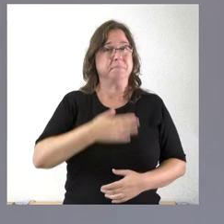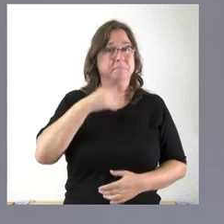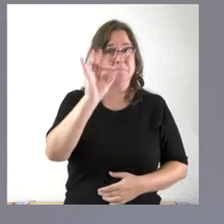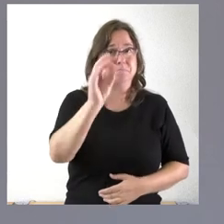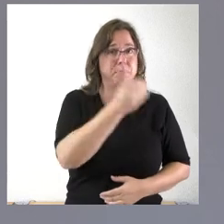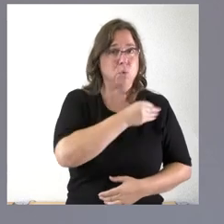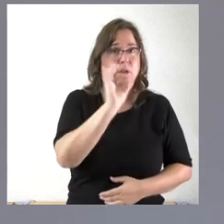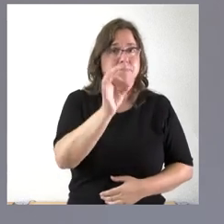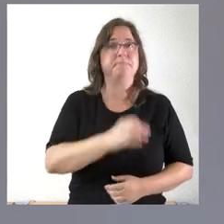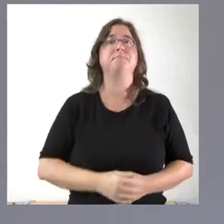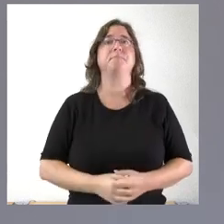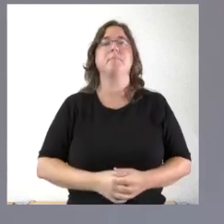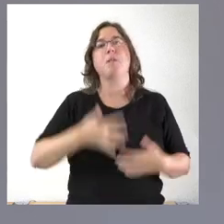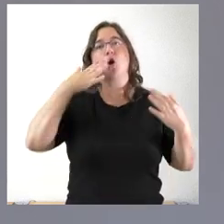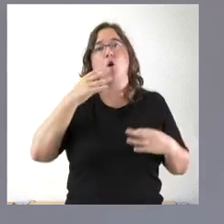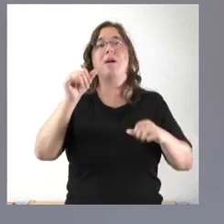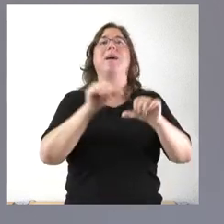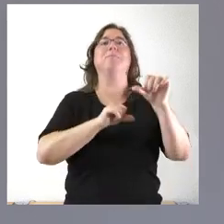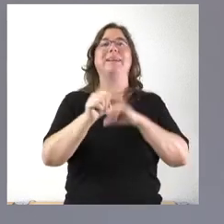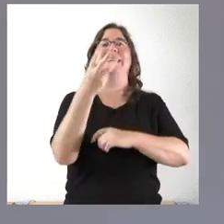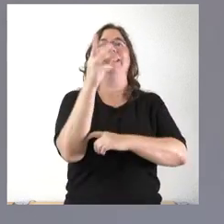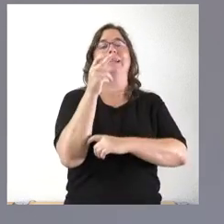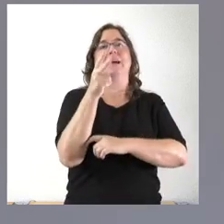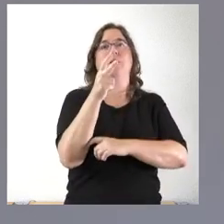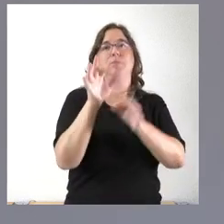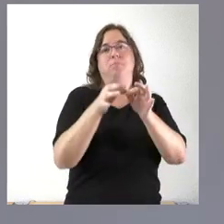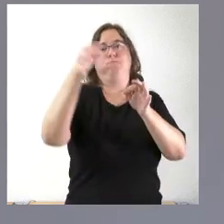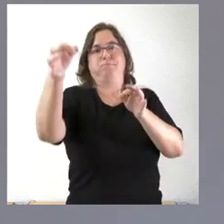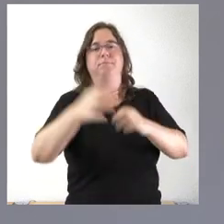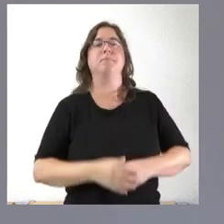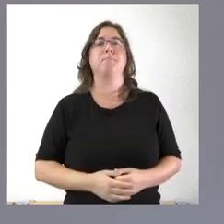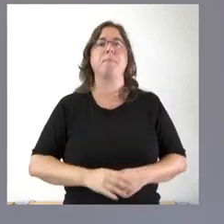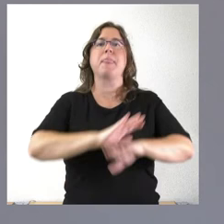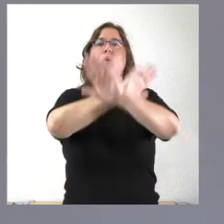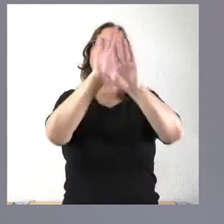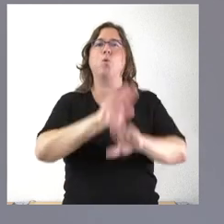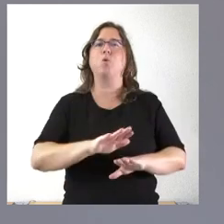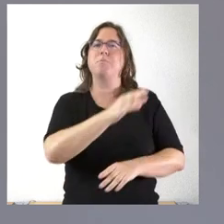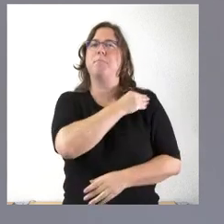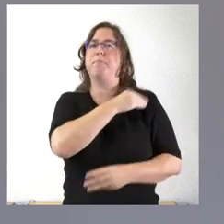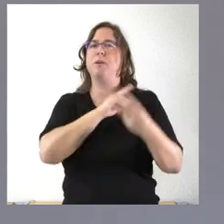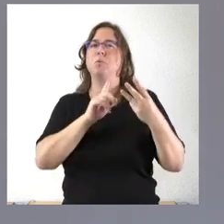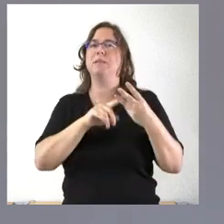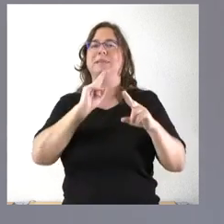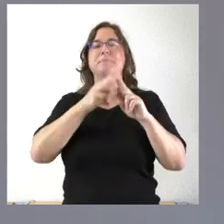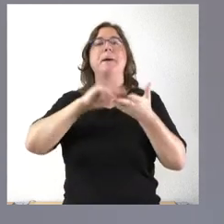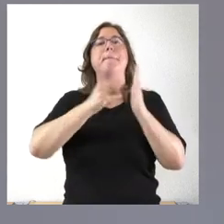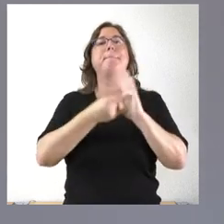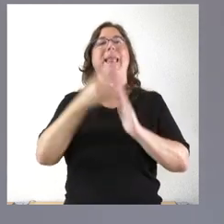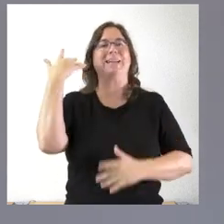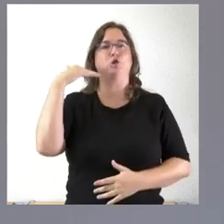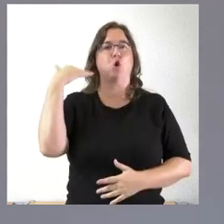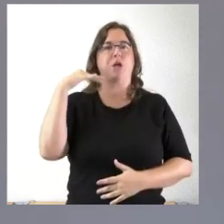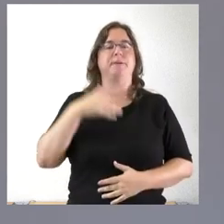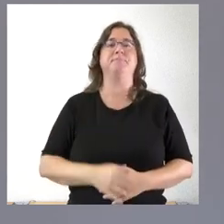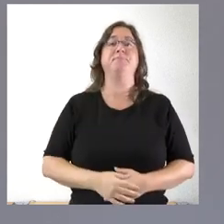que usted manifestaba y, lógicamente, a partir de 30 kilómetros creemos que esta competencia no se produce. Y, por último, creo que me preguntaba por el Plan Soria. Bueno, aquí hay que decir que el